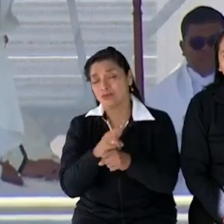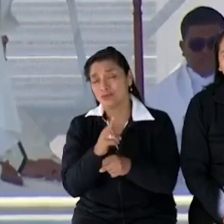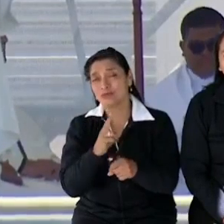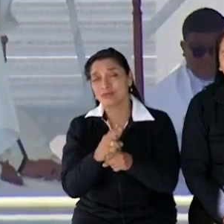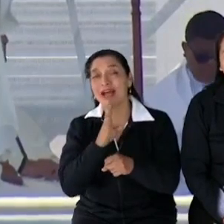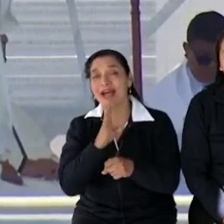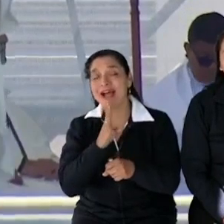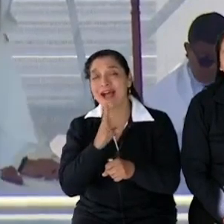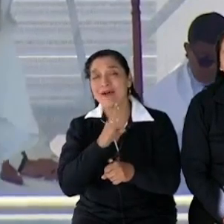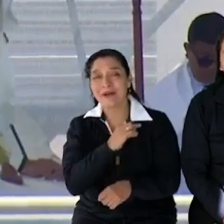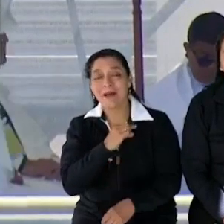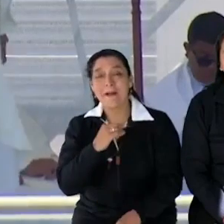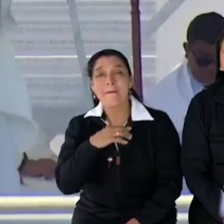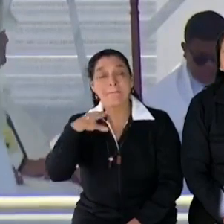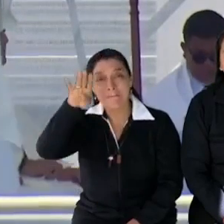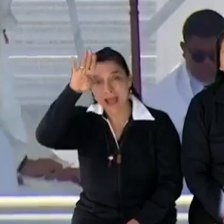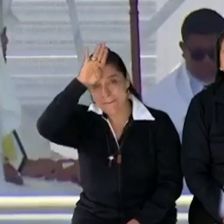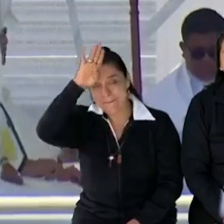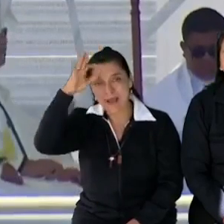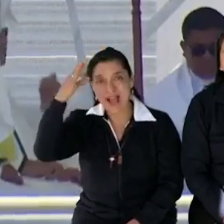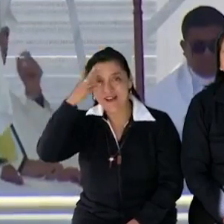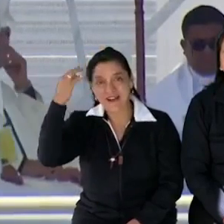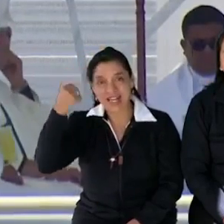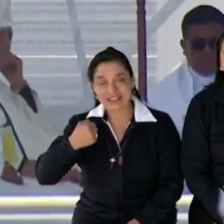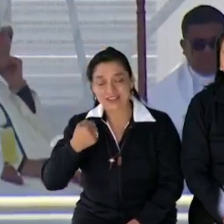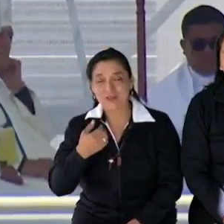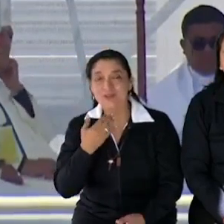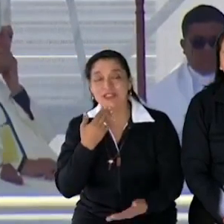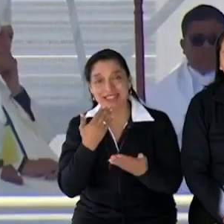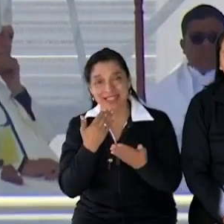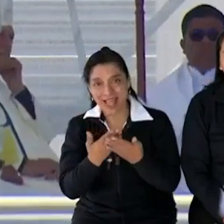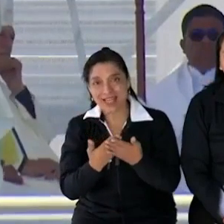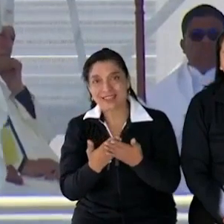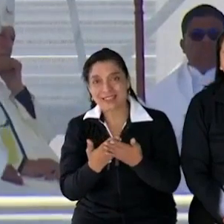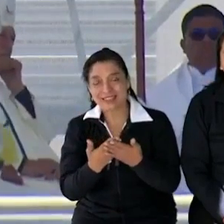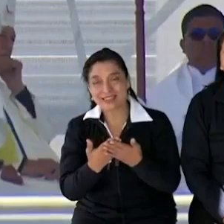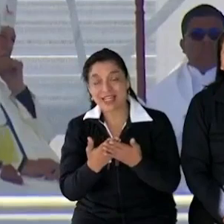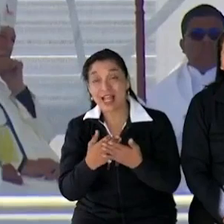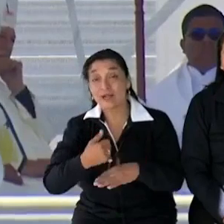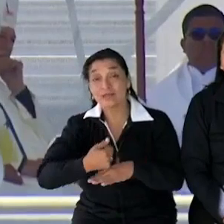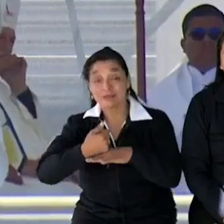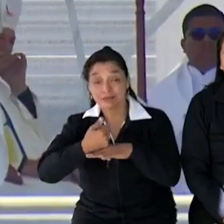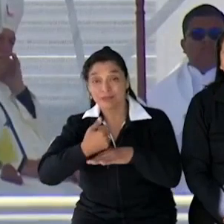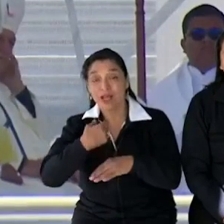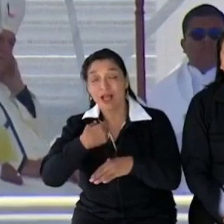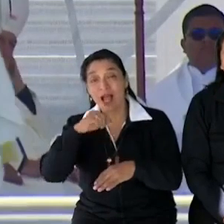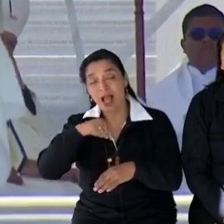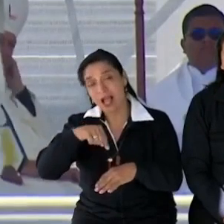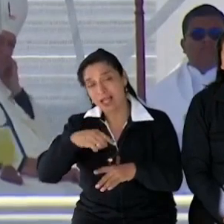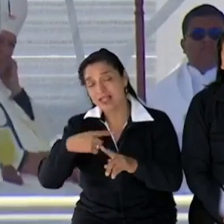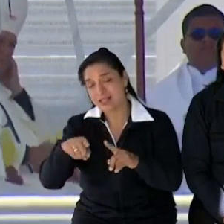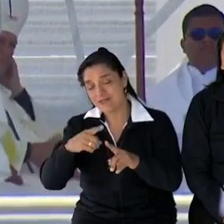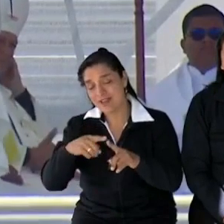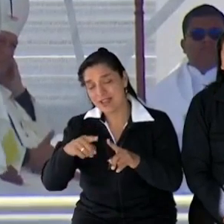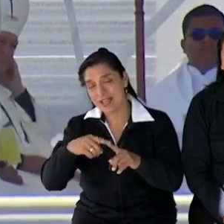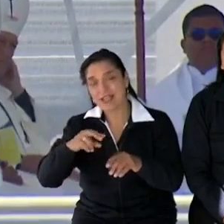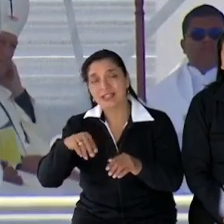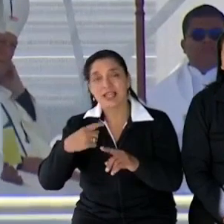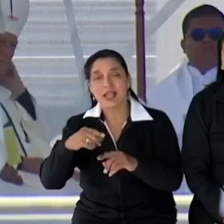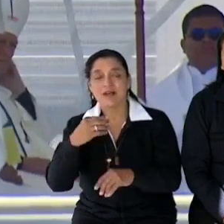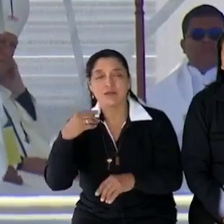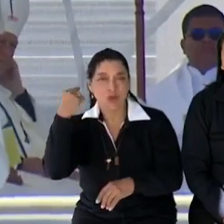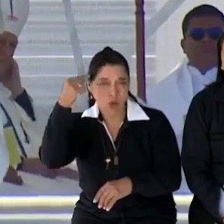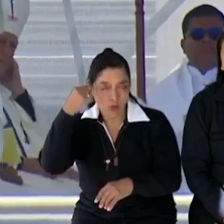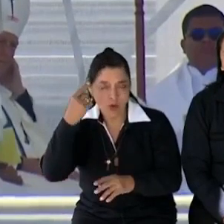del Papa Francisco. Gracias a las autoridades nacionales,